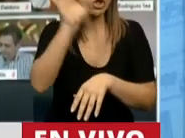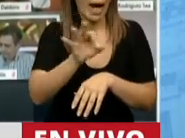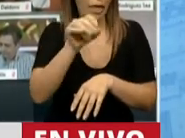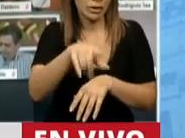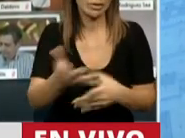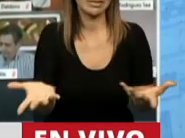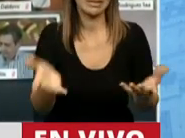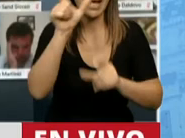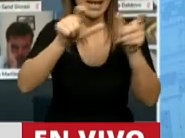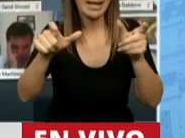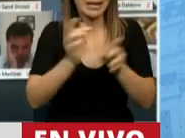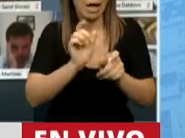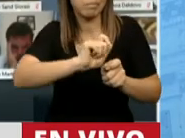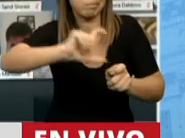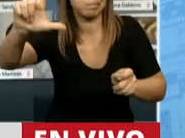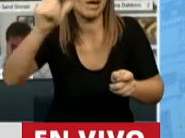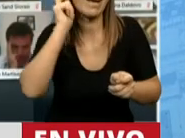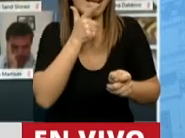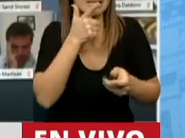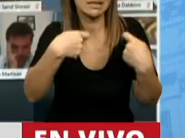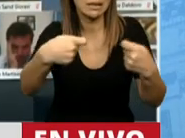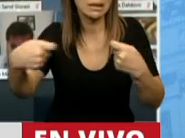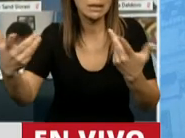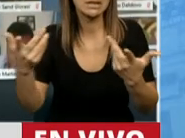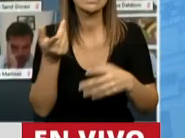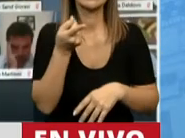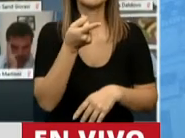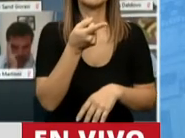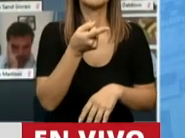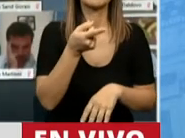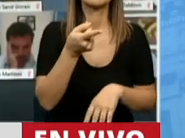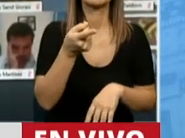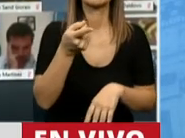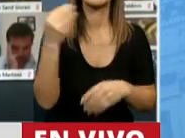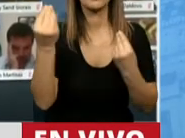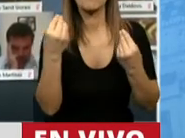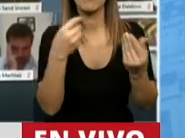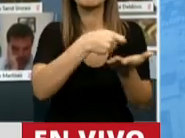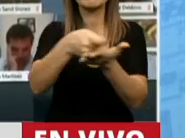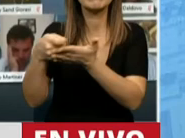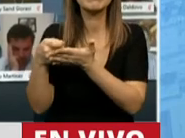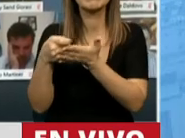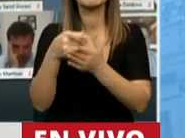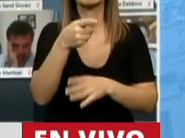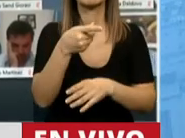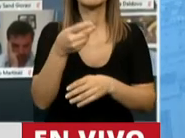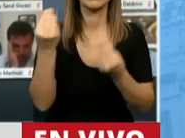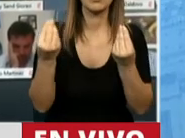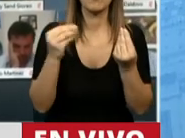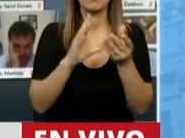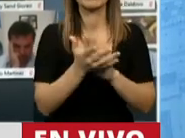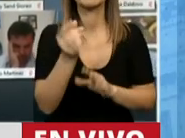gente sufrió ese aumento de tarifas del 201%. ¿Cómo se va a financiar? Yo creo que se va a